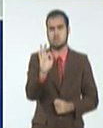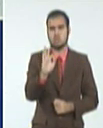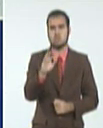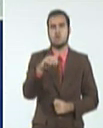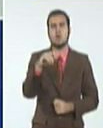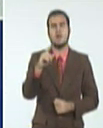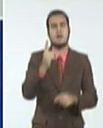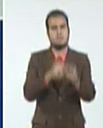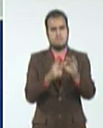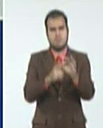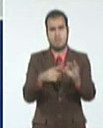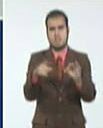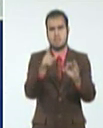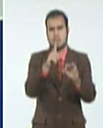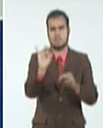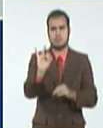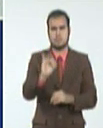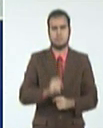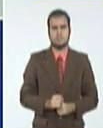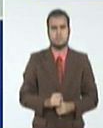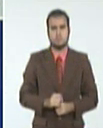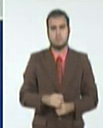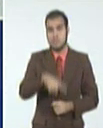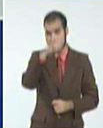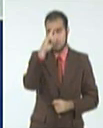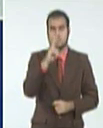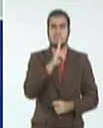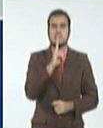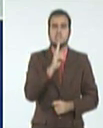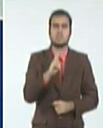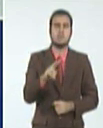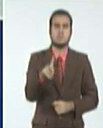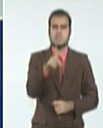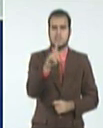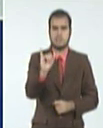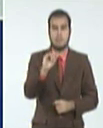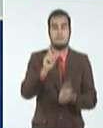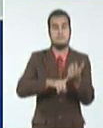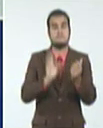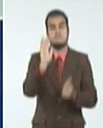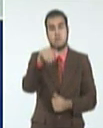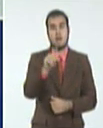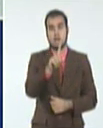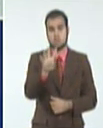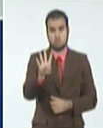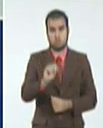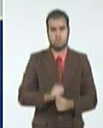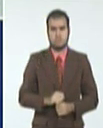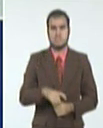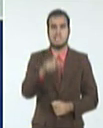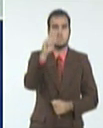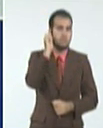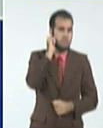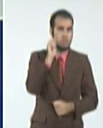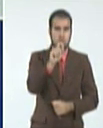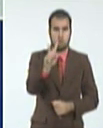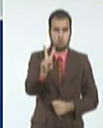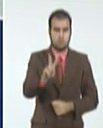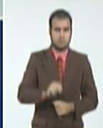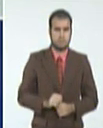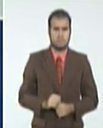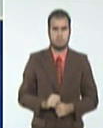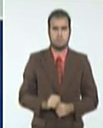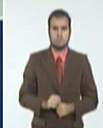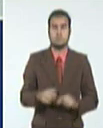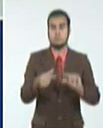17, Zaguala Grande 16, Placeta 14, Cifuentes 12, Corralillo y Caibarien